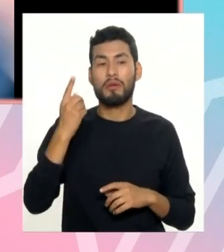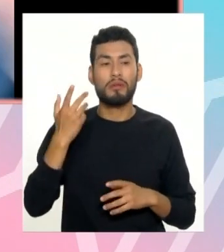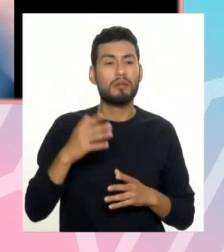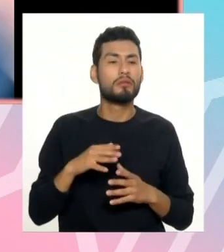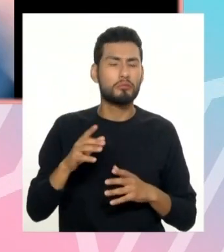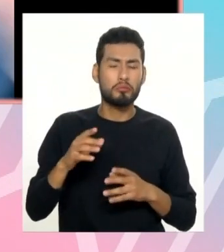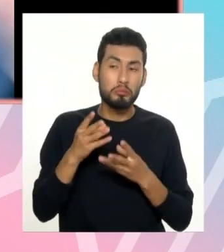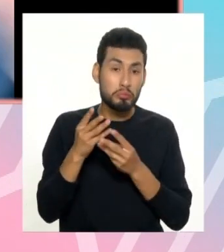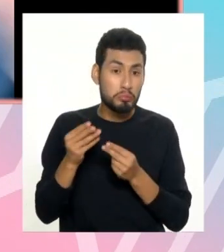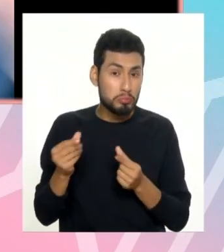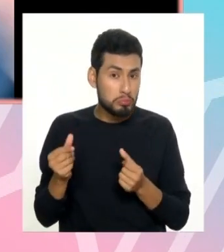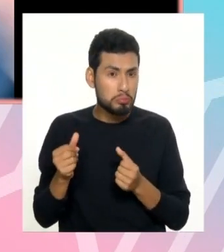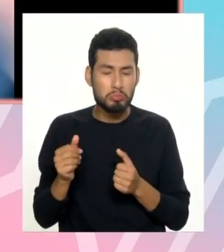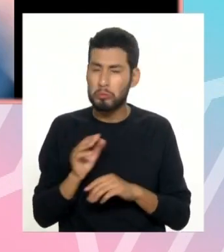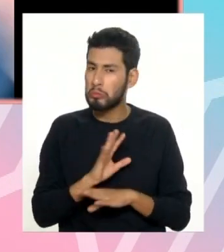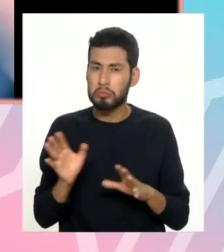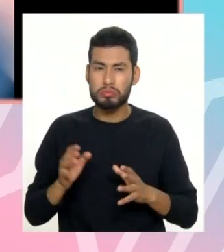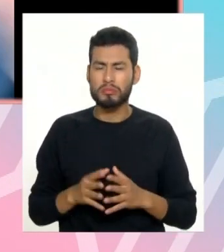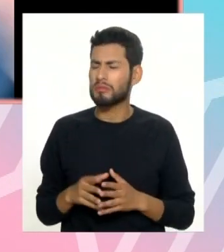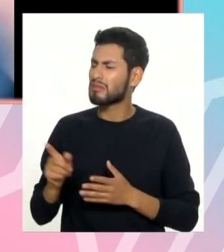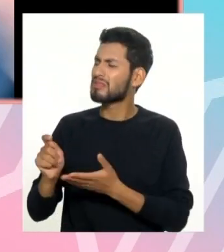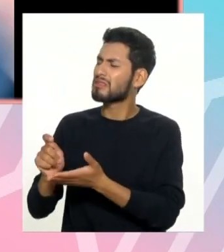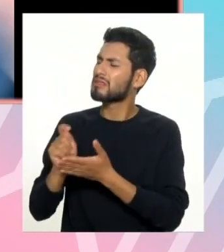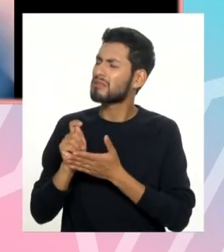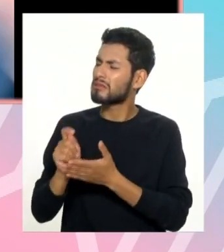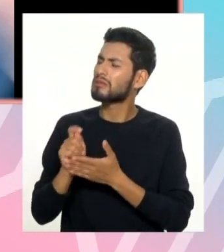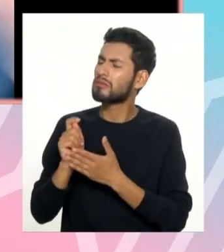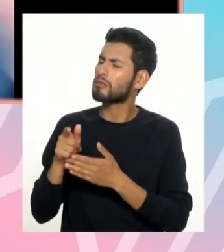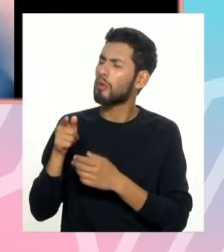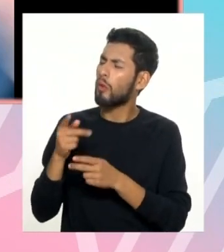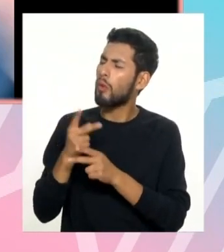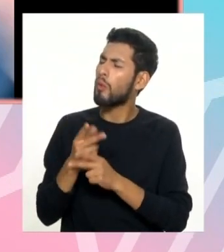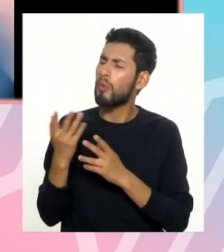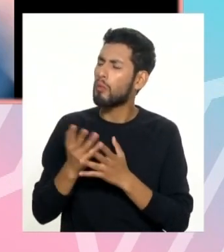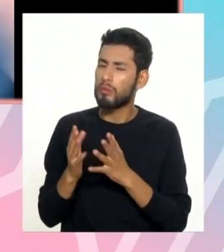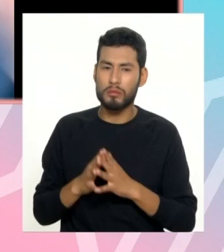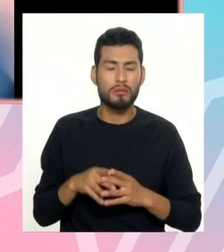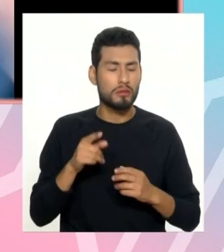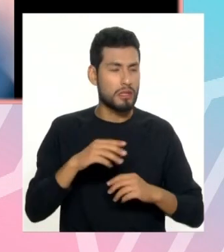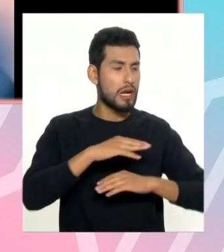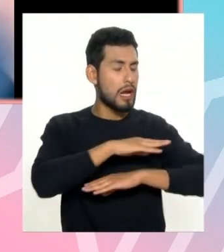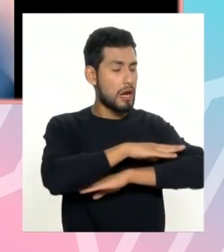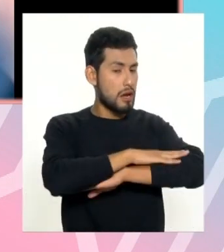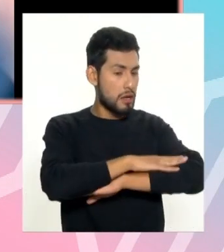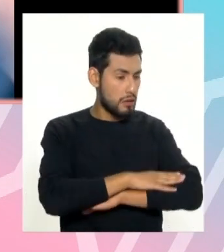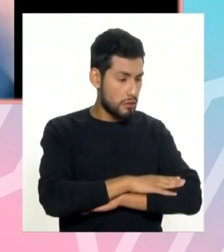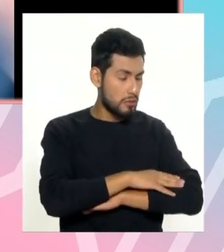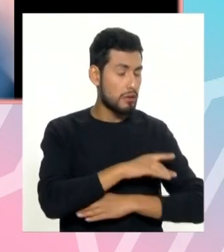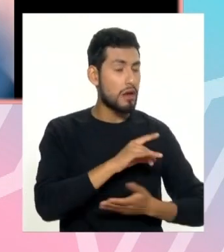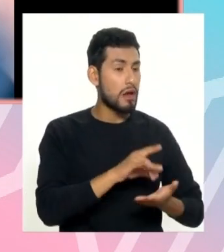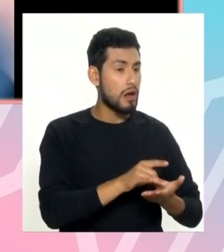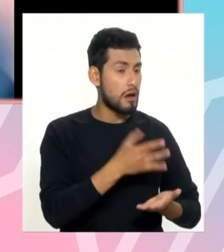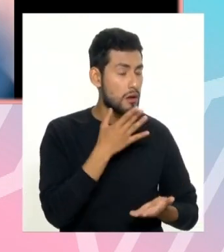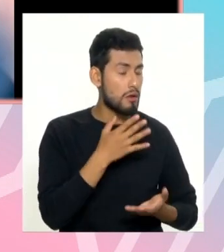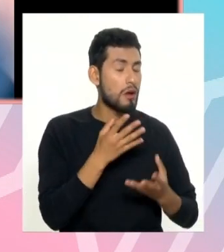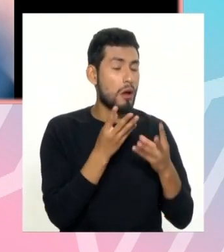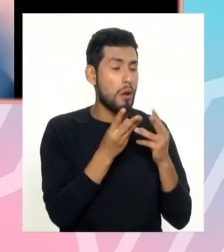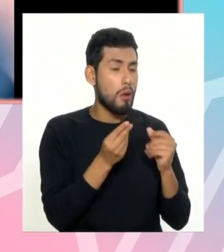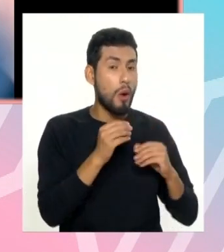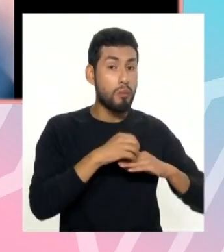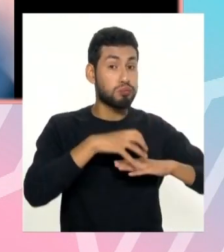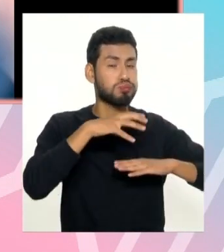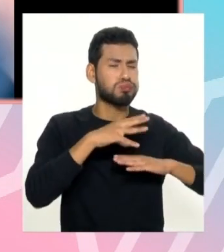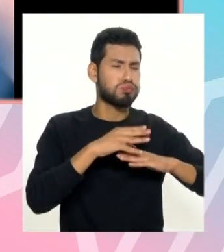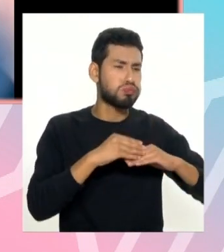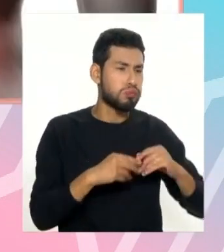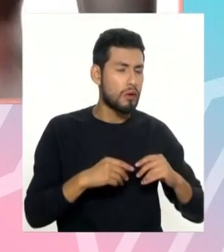calma y nunca más le vuelve a doler. ¿Cuál es este tratamiento conservador? Llamamos reposo, analgésicos, antiinflamatorios,